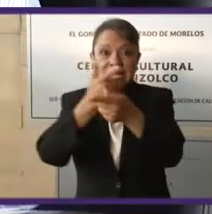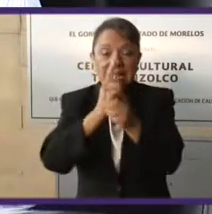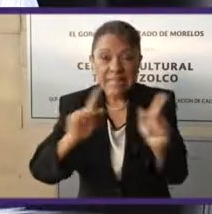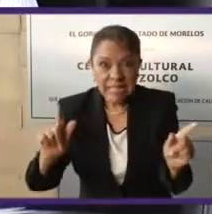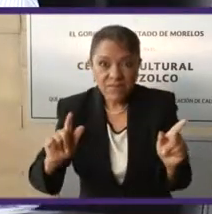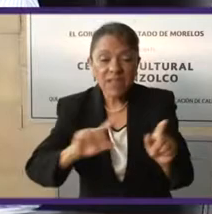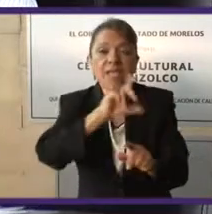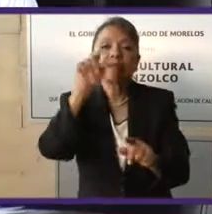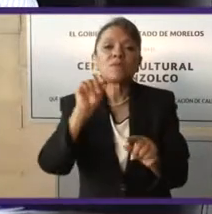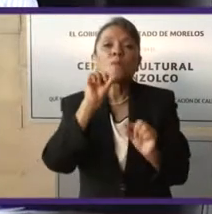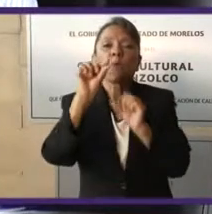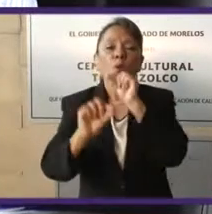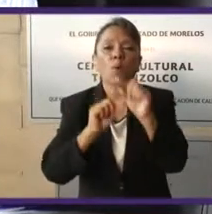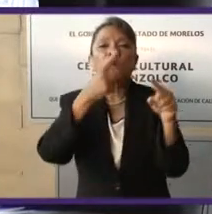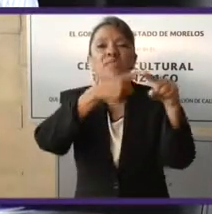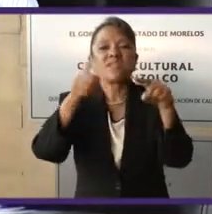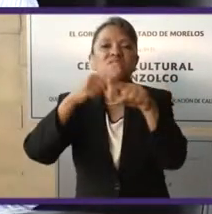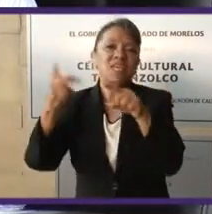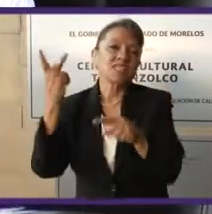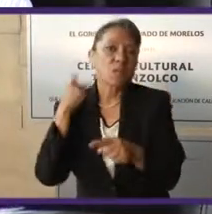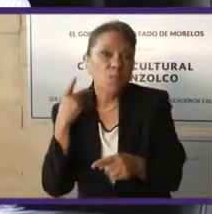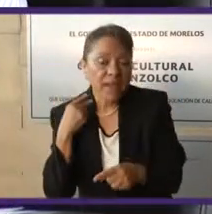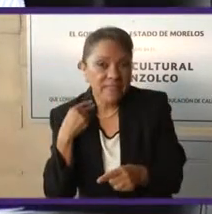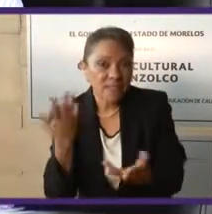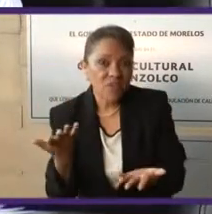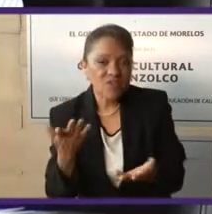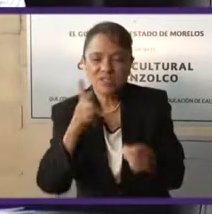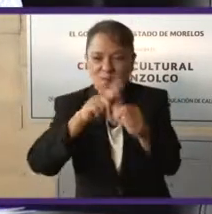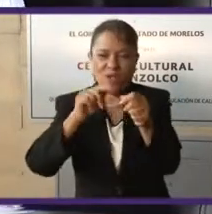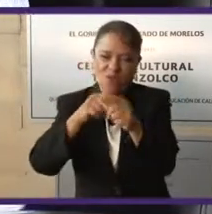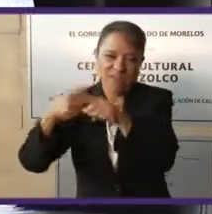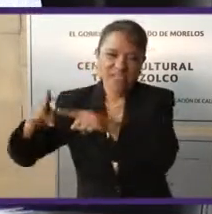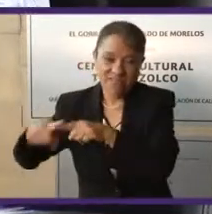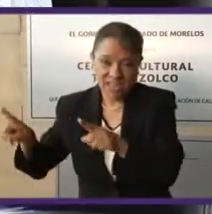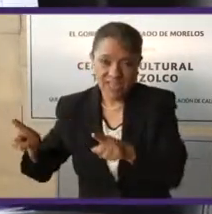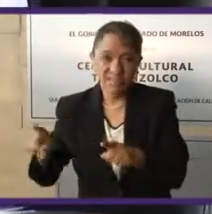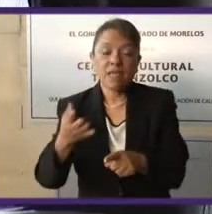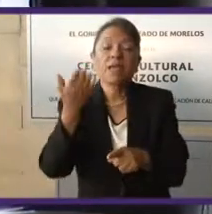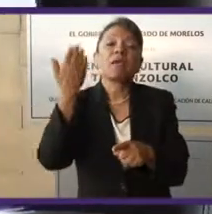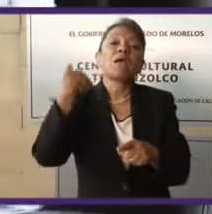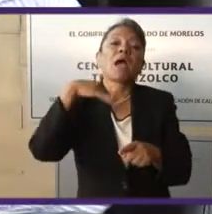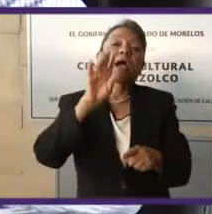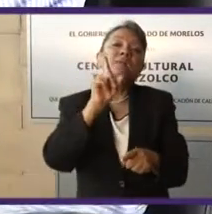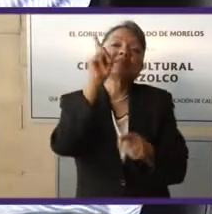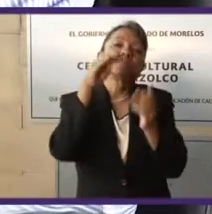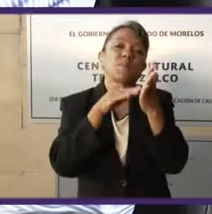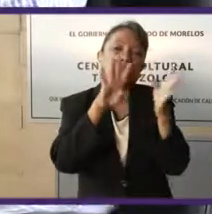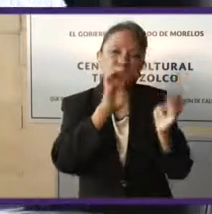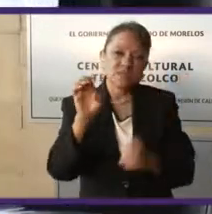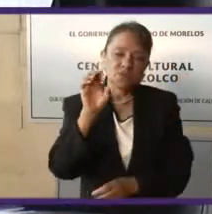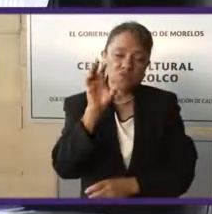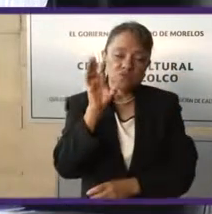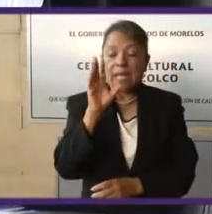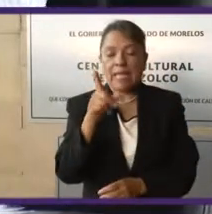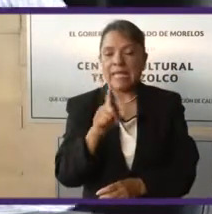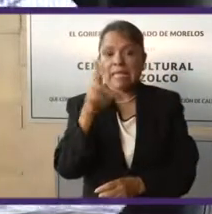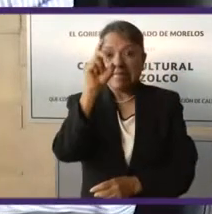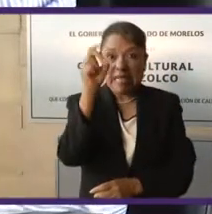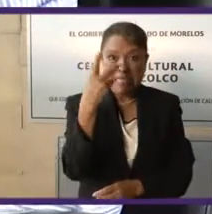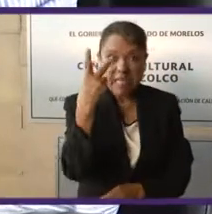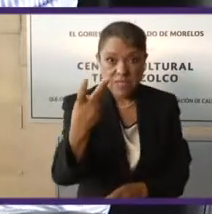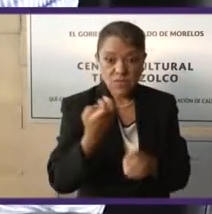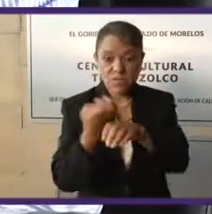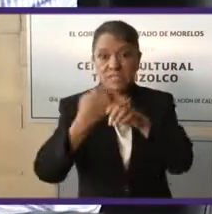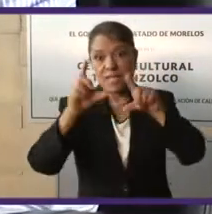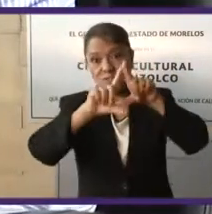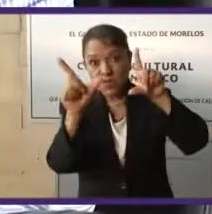88, 2.440 municipios de 2.444 los gobernaba el PRI. Los 32 estados de la